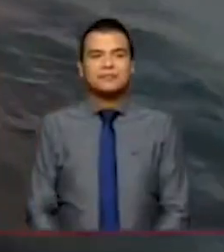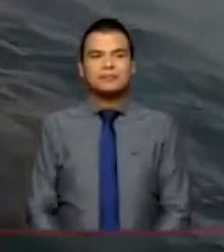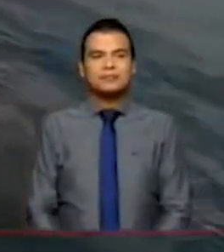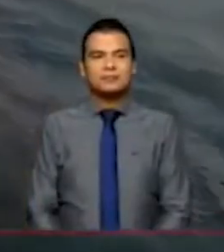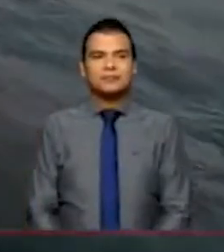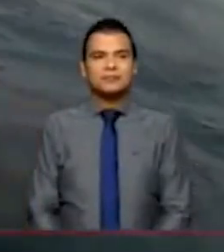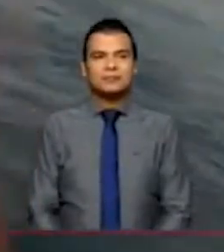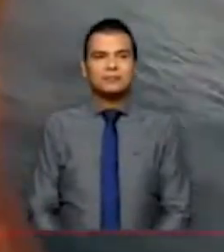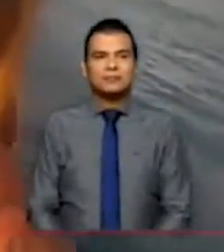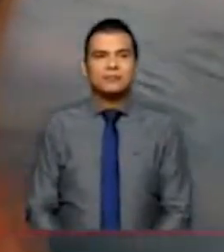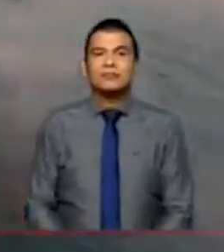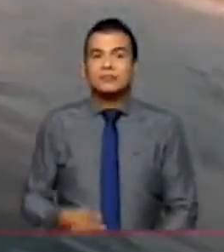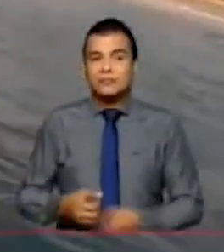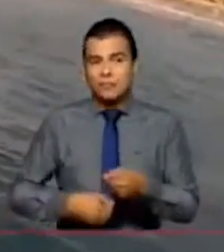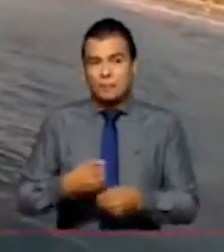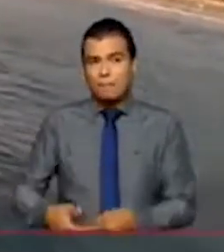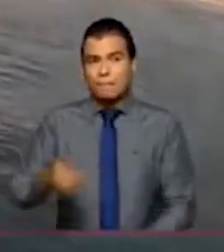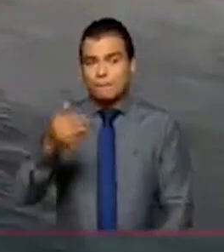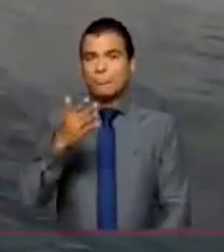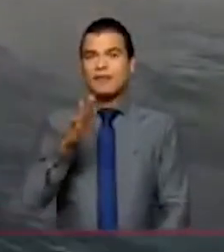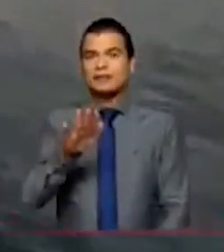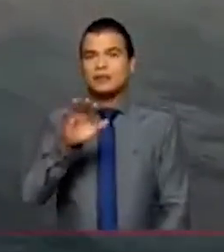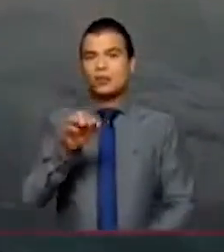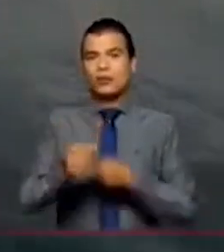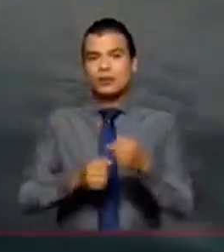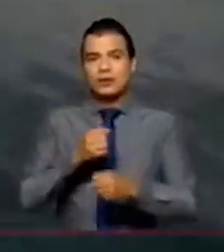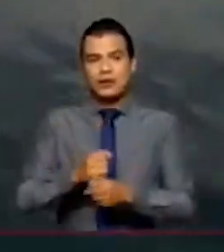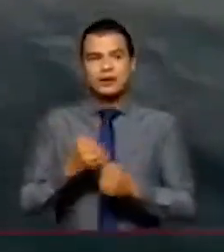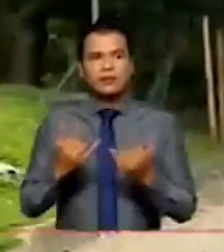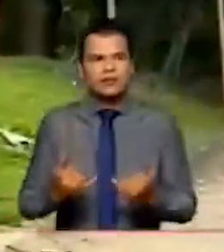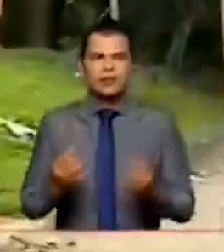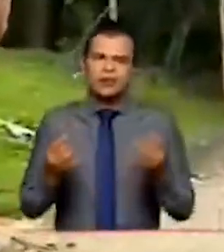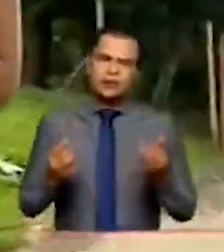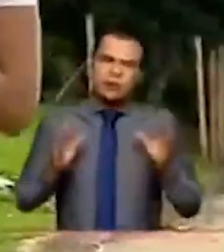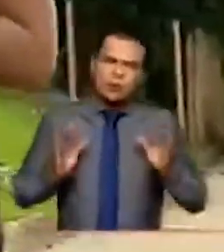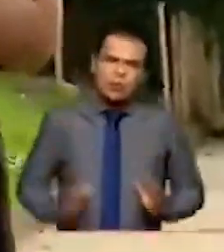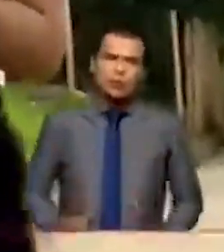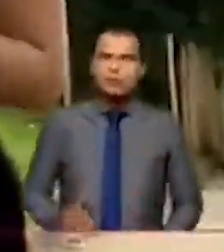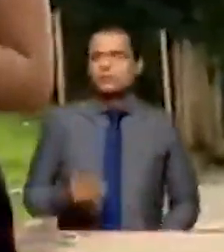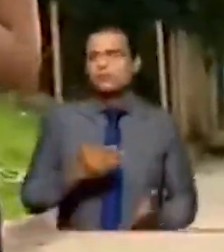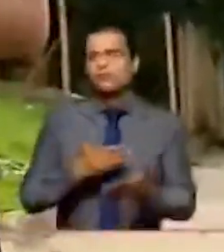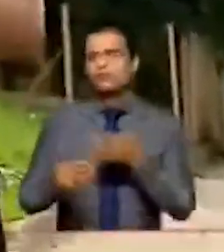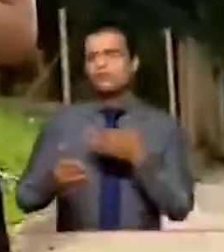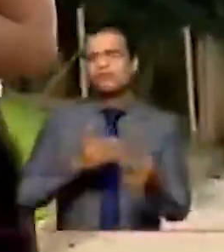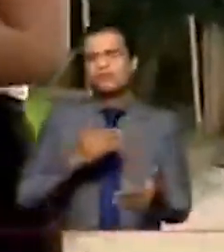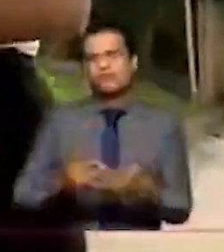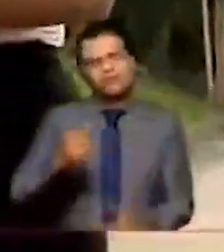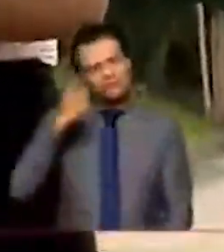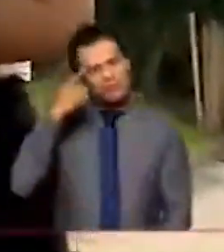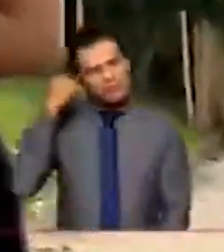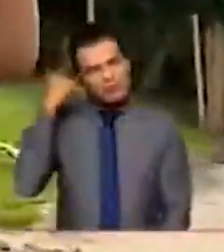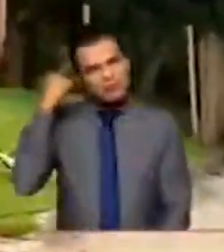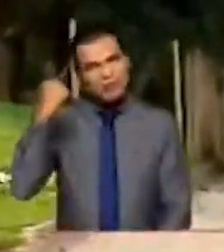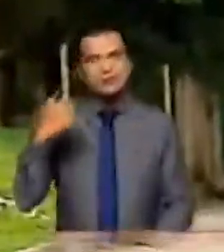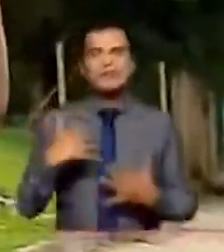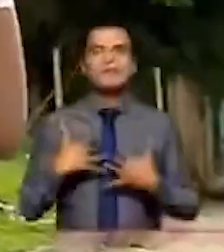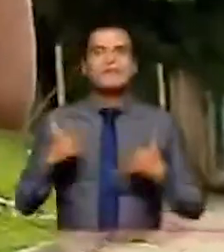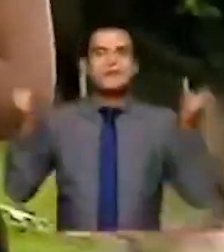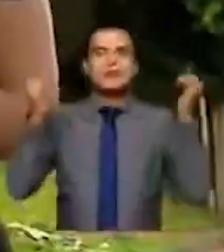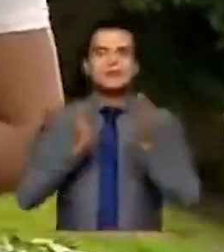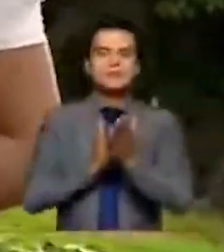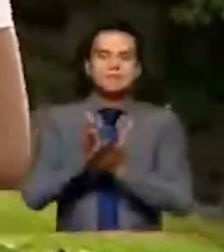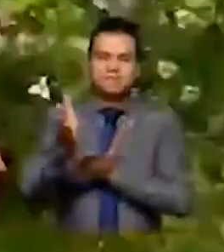Con 5 décadas encima y a pesar de todavía sentir múltiples dolores, tiene clara su decisión, ser